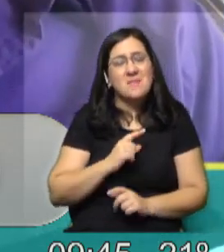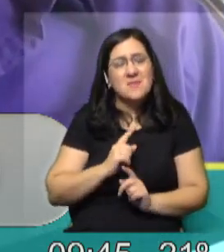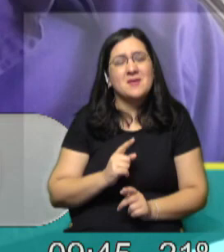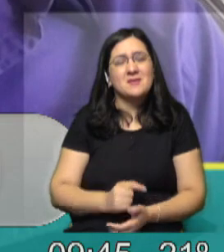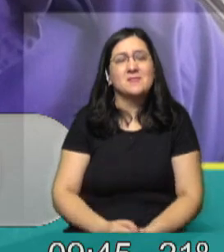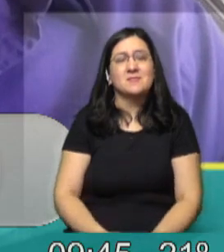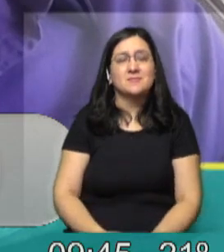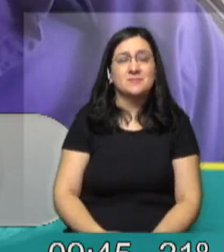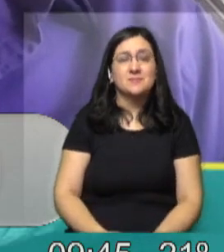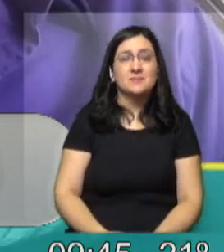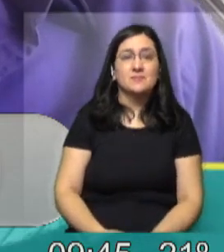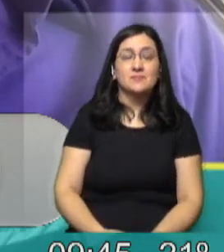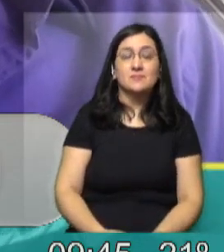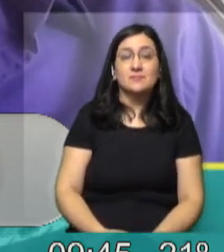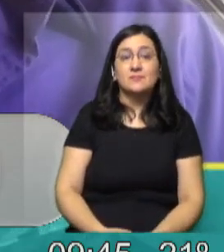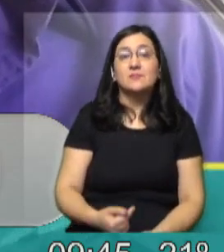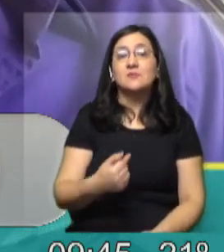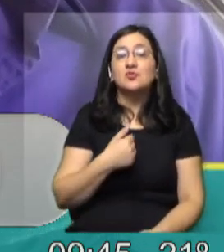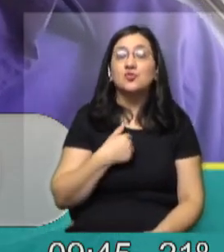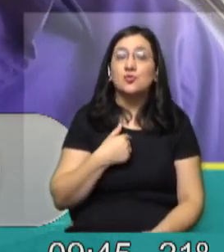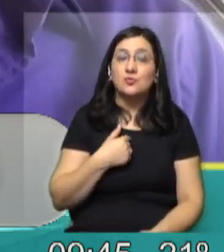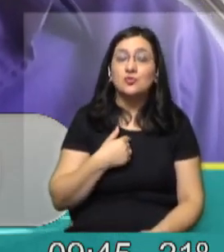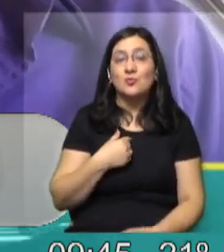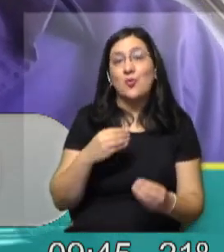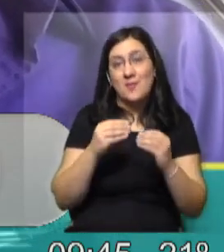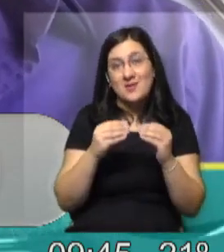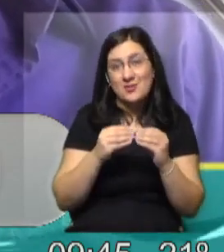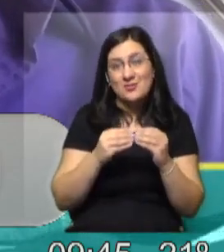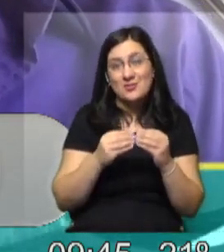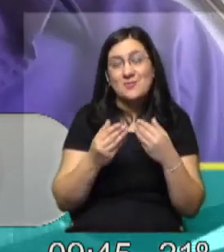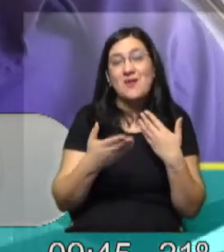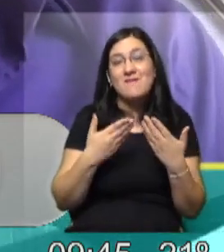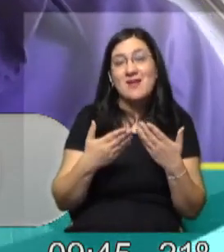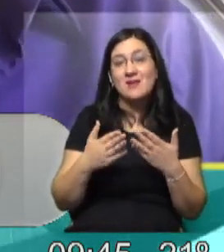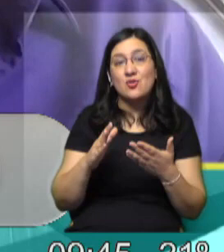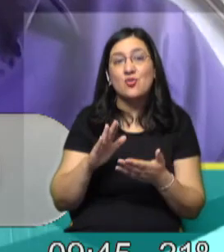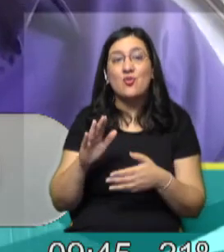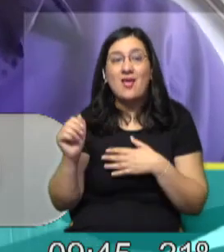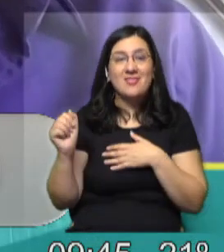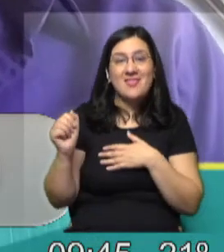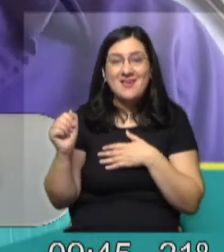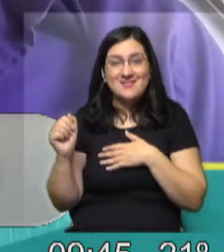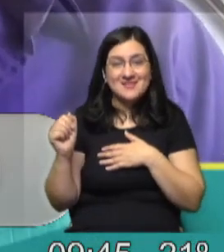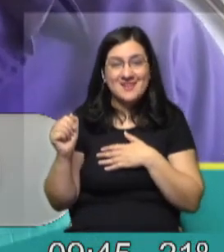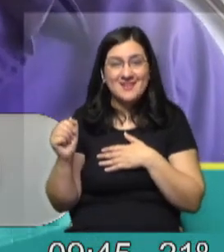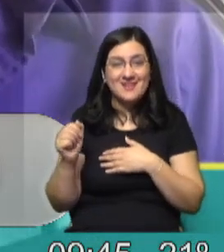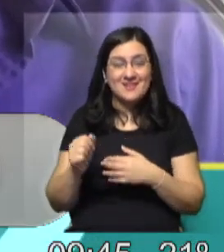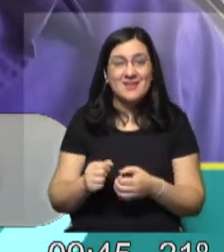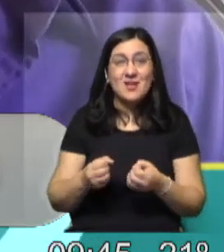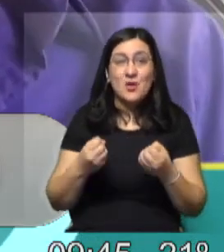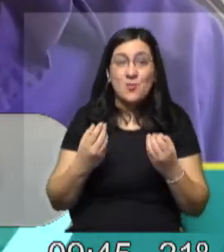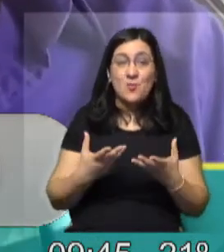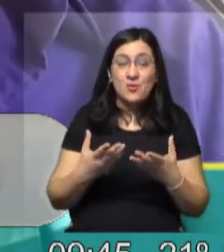entiende se entiende Yo me voy por el lado porque como somos colegas me voy por el lado de la danza Por supuesto